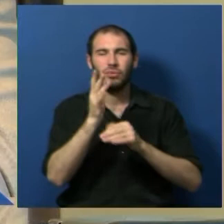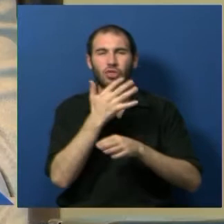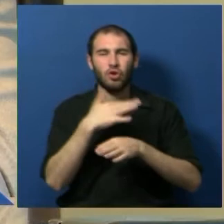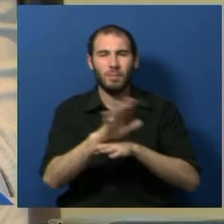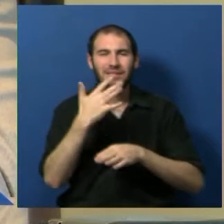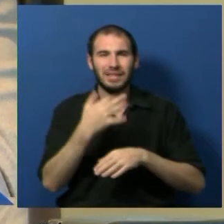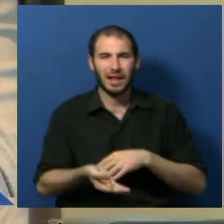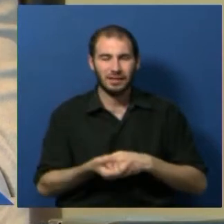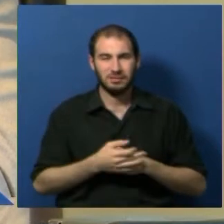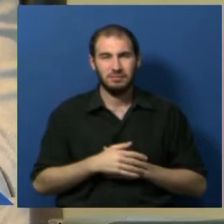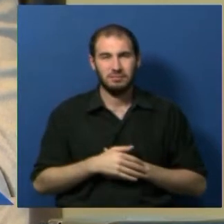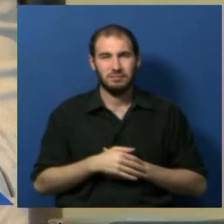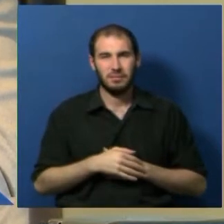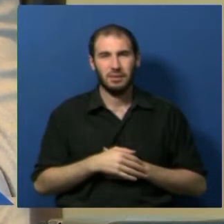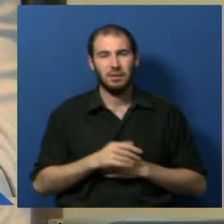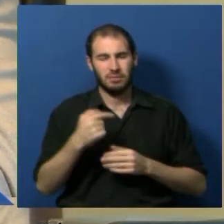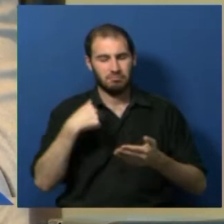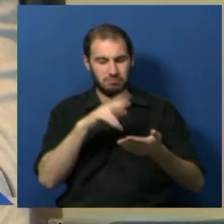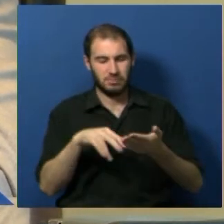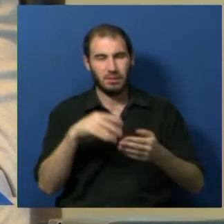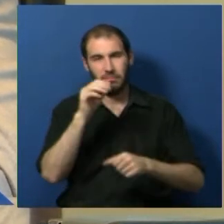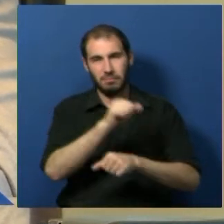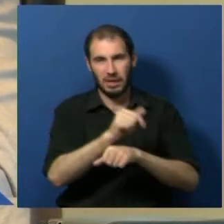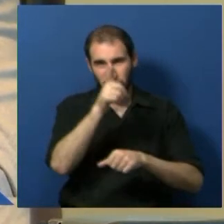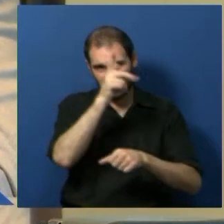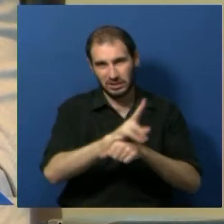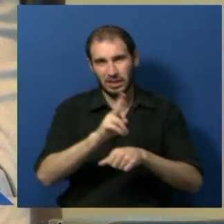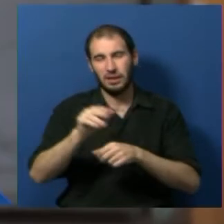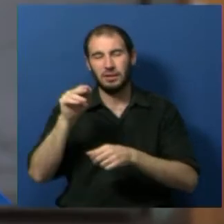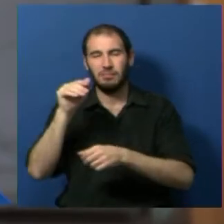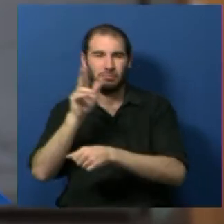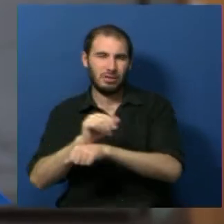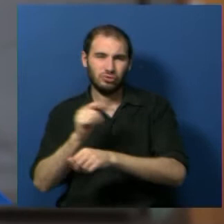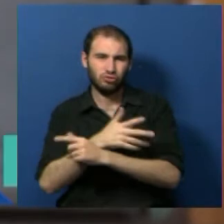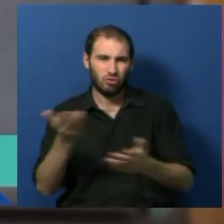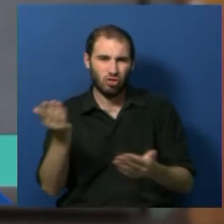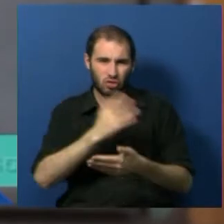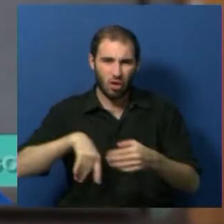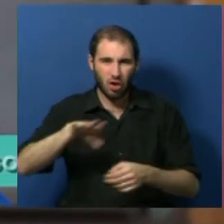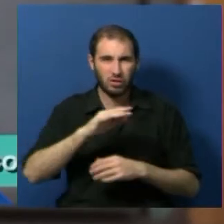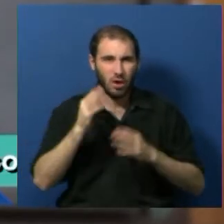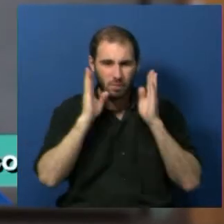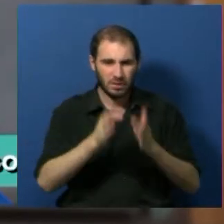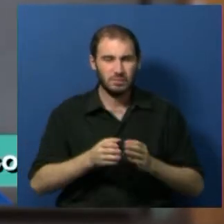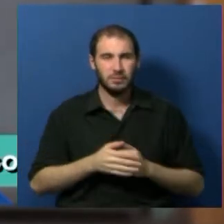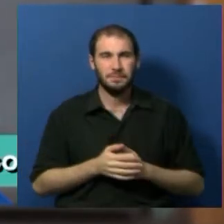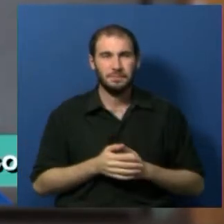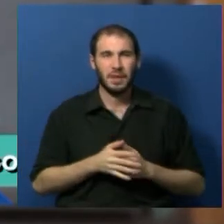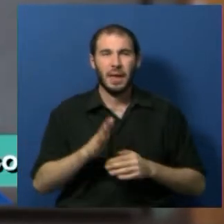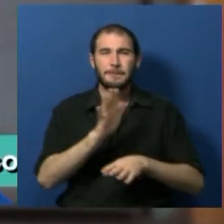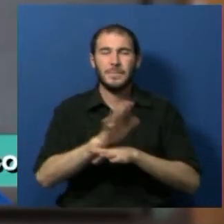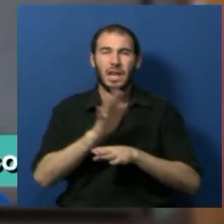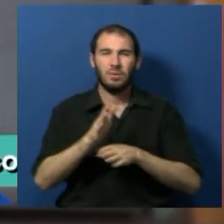documental? Según lo que leí, hay penitenciarios, internos. Buscaste todos los focos a la hora de comunicar esto, ¿no? Mira, la película